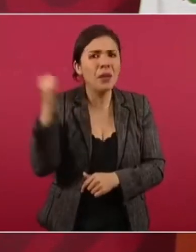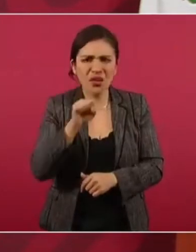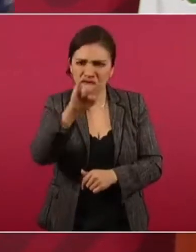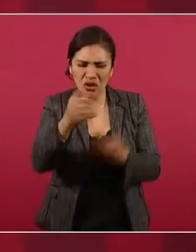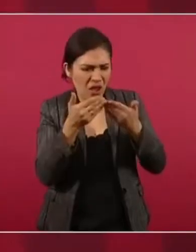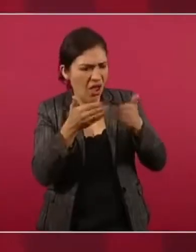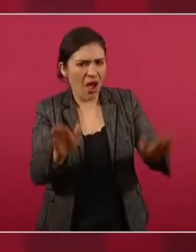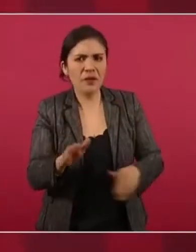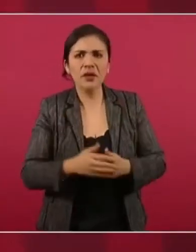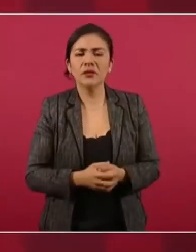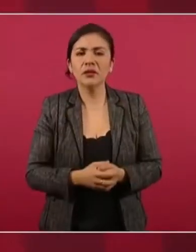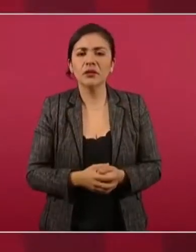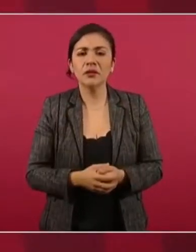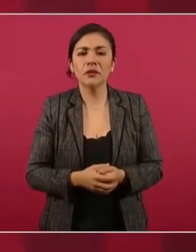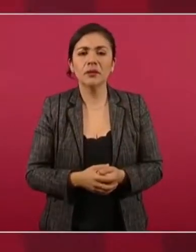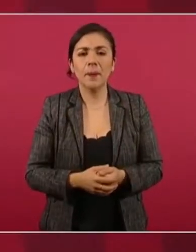permitir